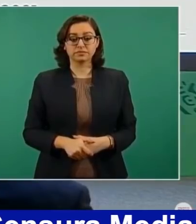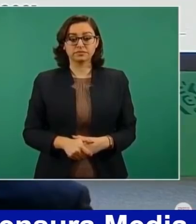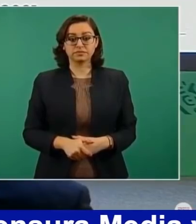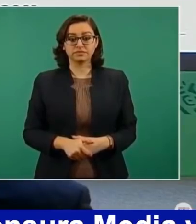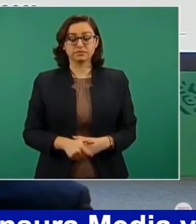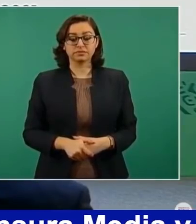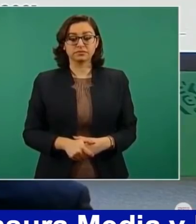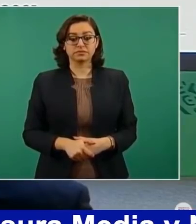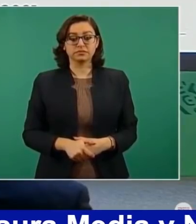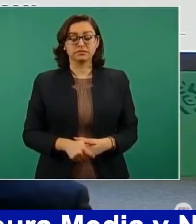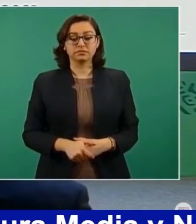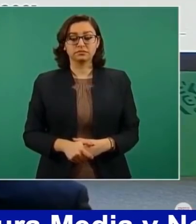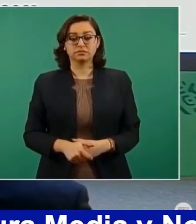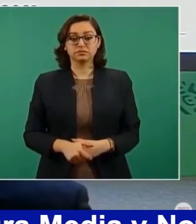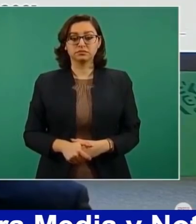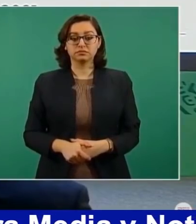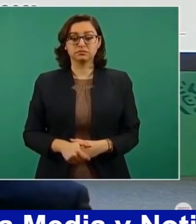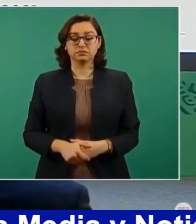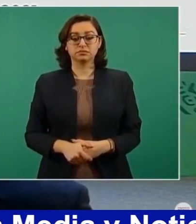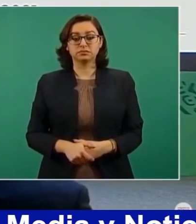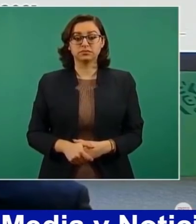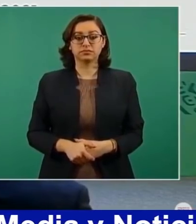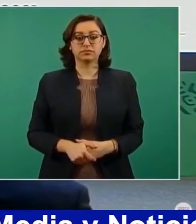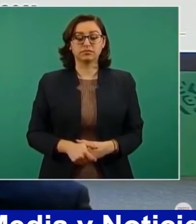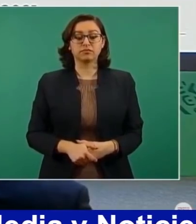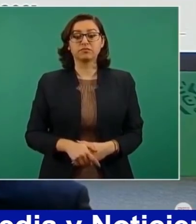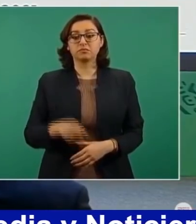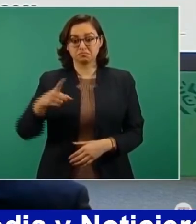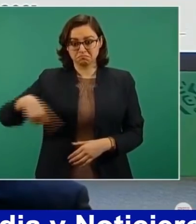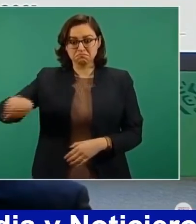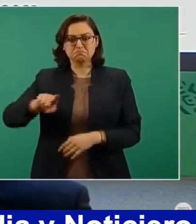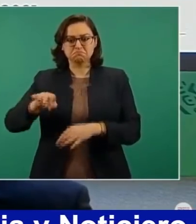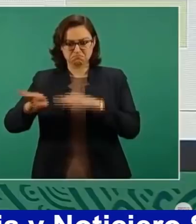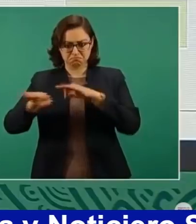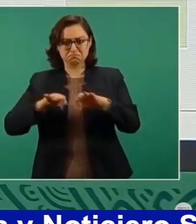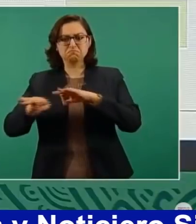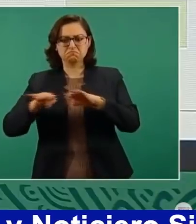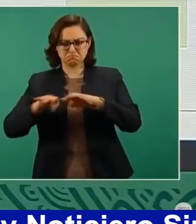Lo aprobó el sector obrero,